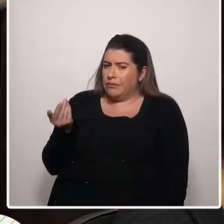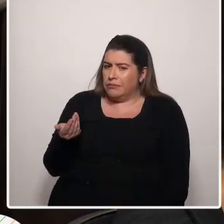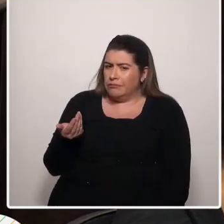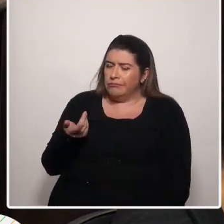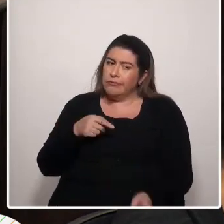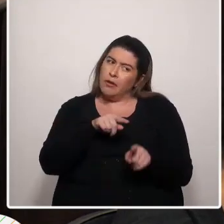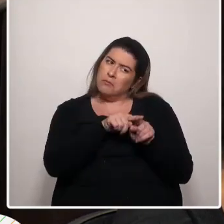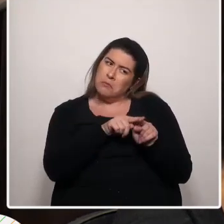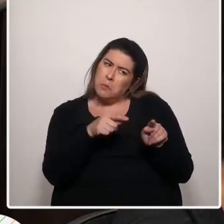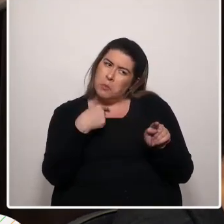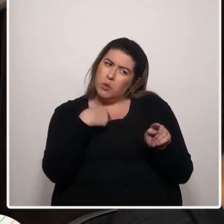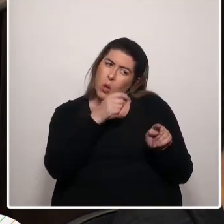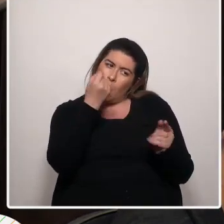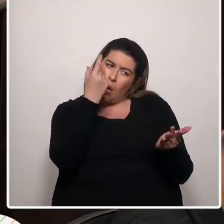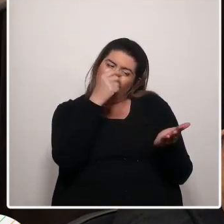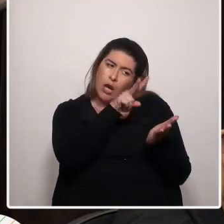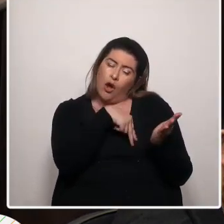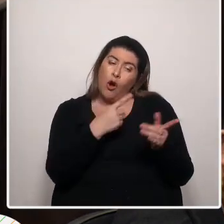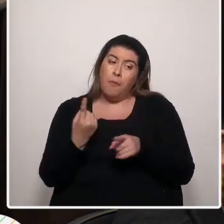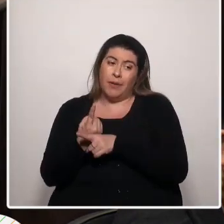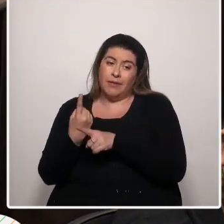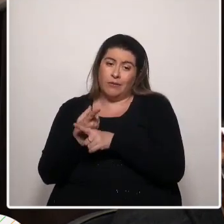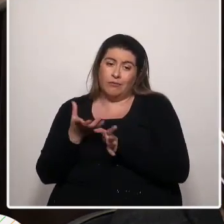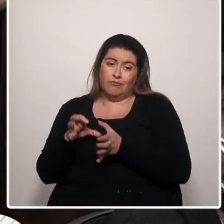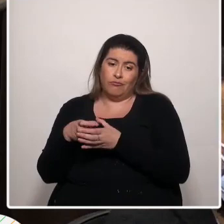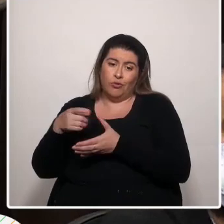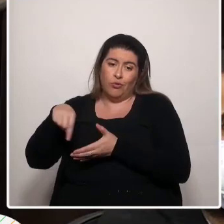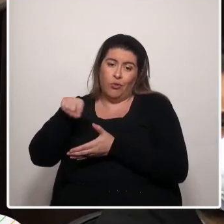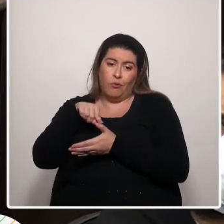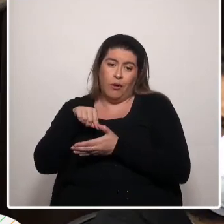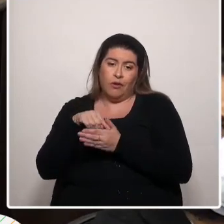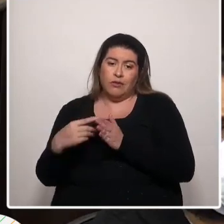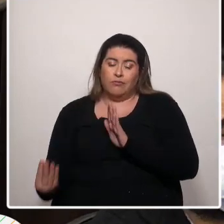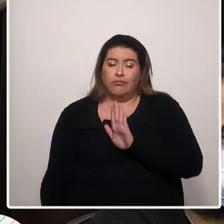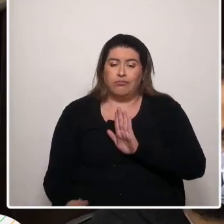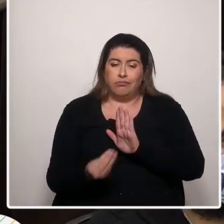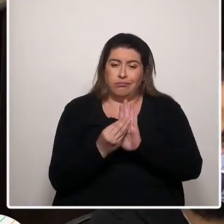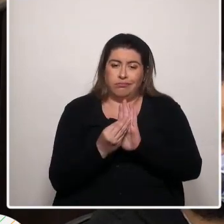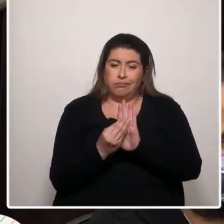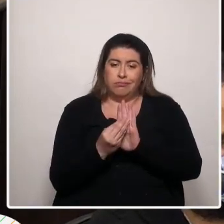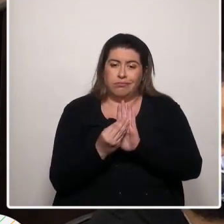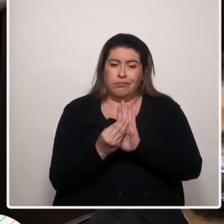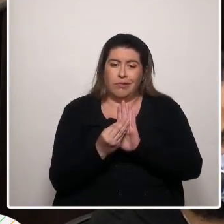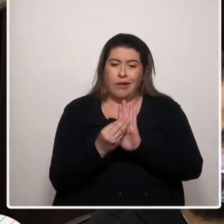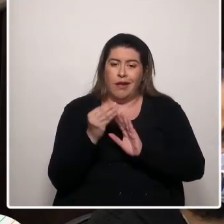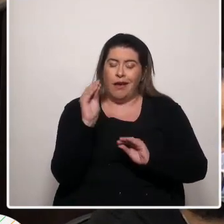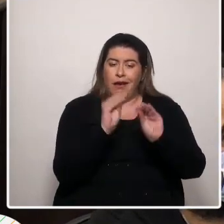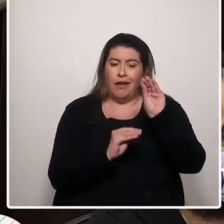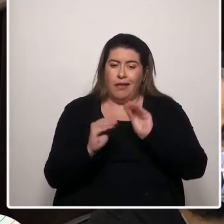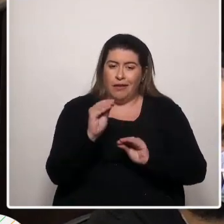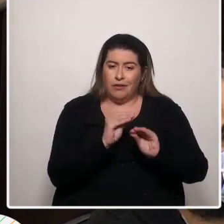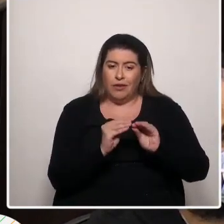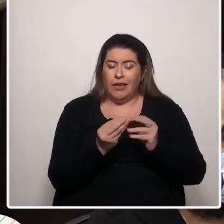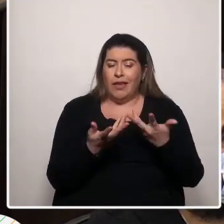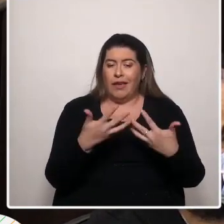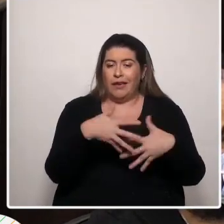le puedo transmitir lo que fue la conversación y lo que se quiso plasmar en esa redacción de integración.